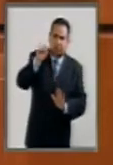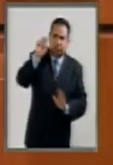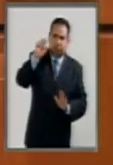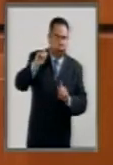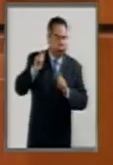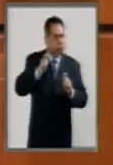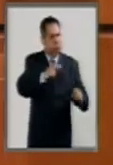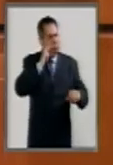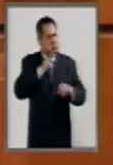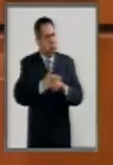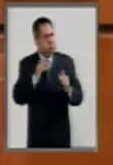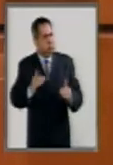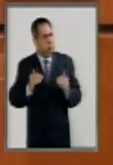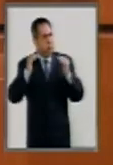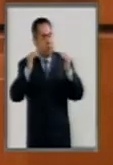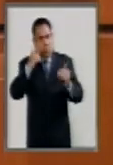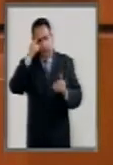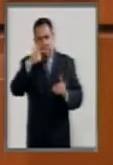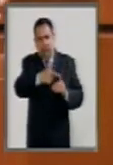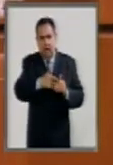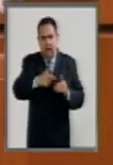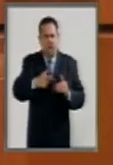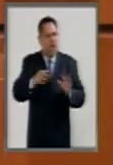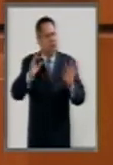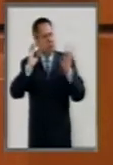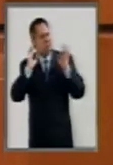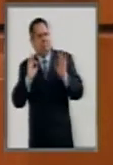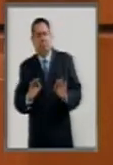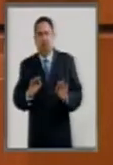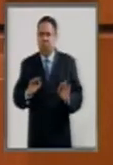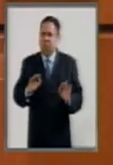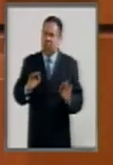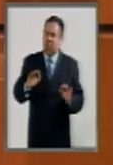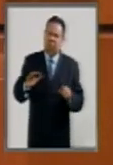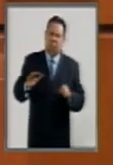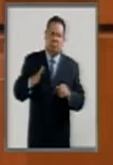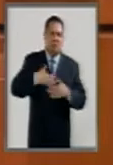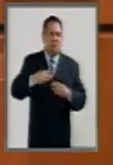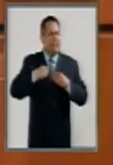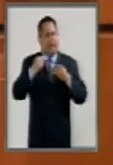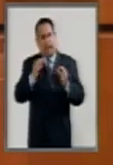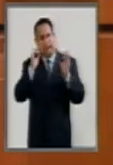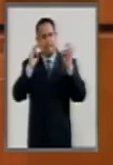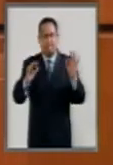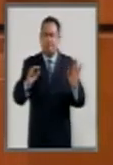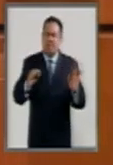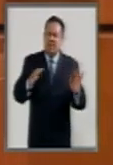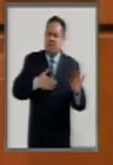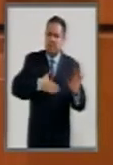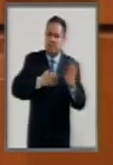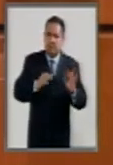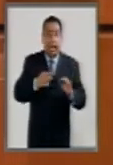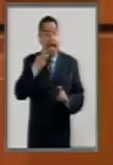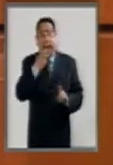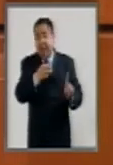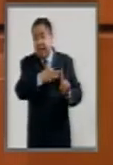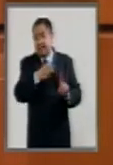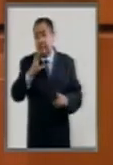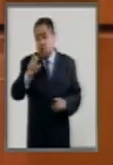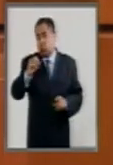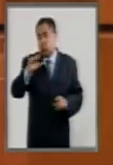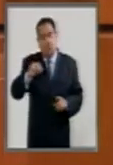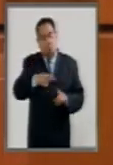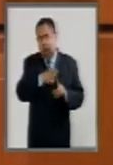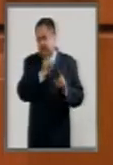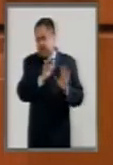les permitan finalmente llegar a la plenitud de la realización de su proyecto de vida. Ese es el ejemplo de Rosario Marín. Por